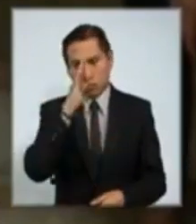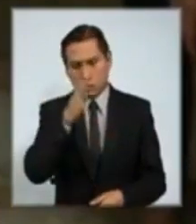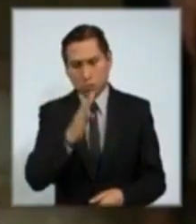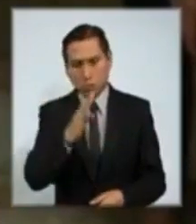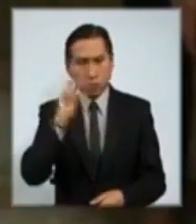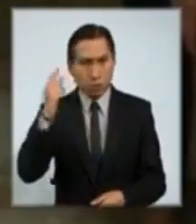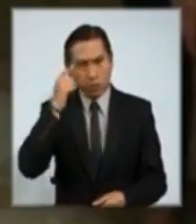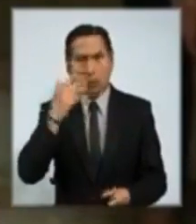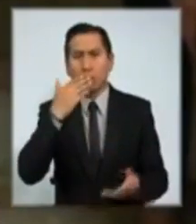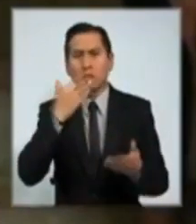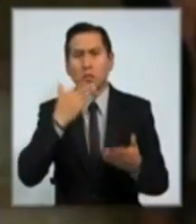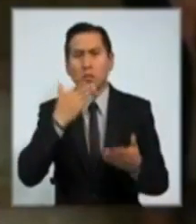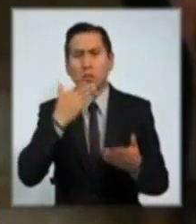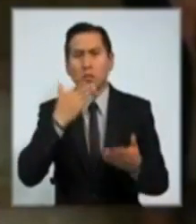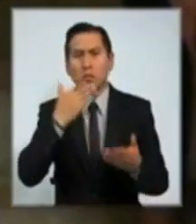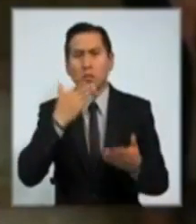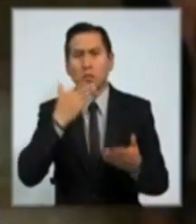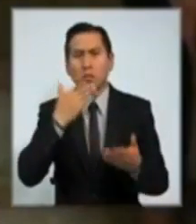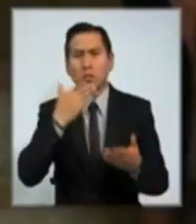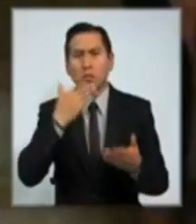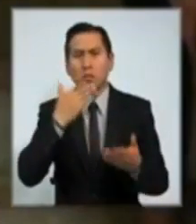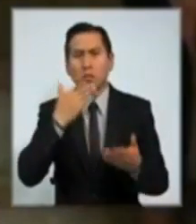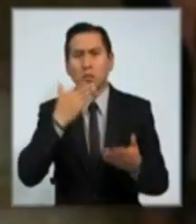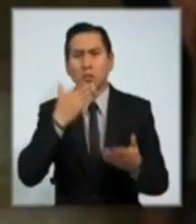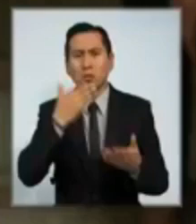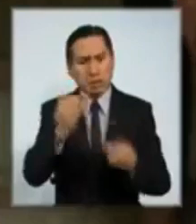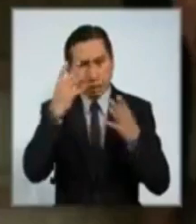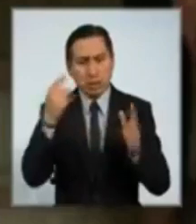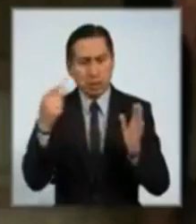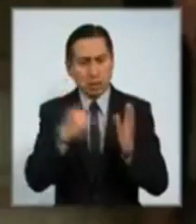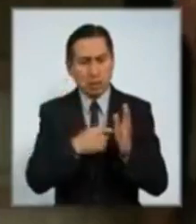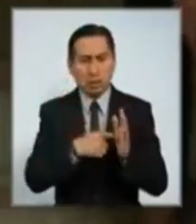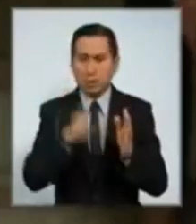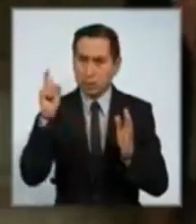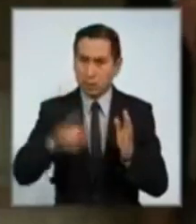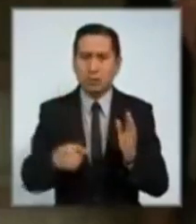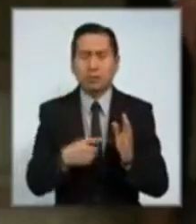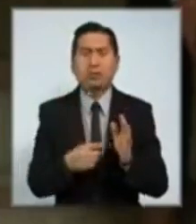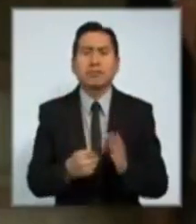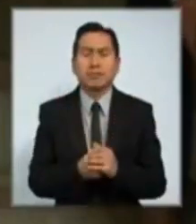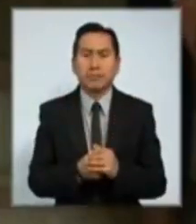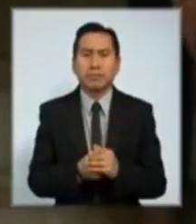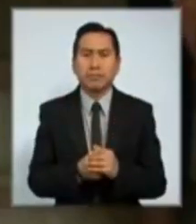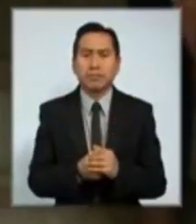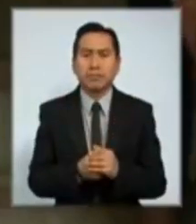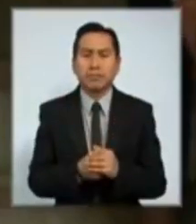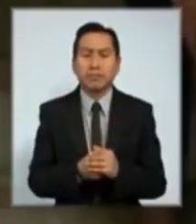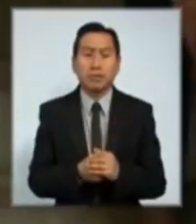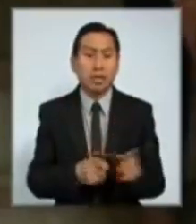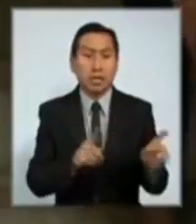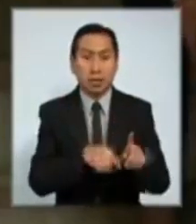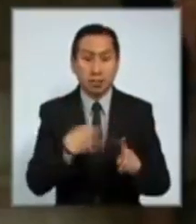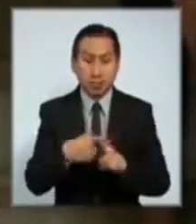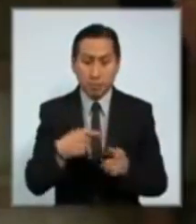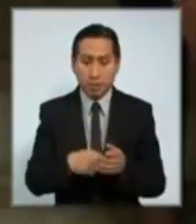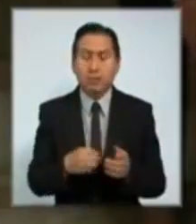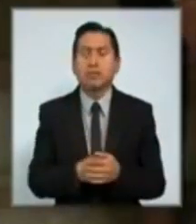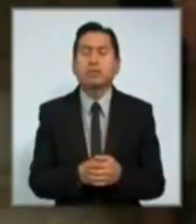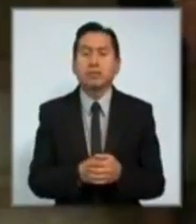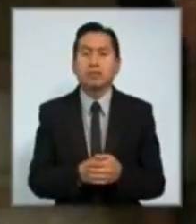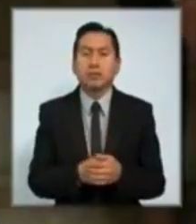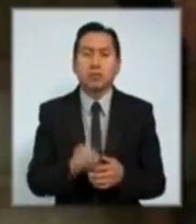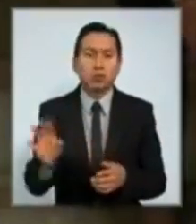y medidas de control para el cumplimiento de la cuarentena. De igual modo,